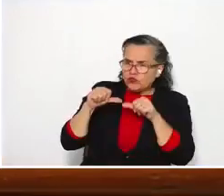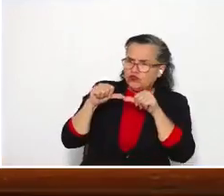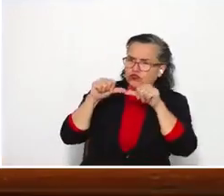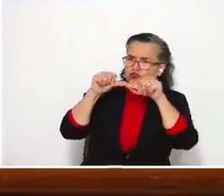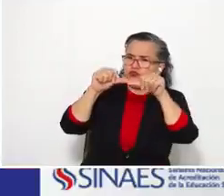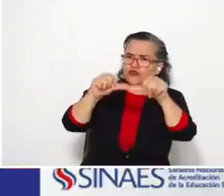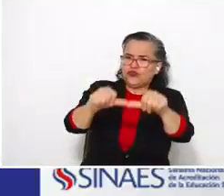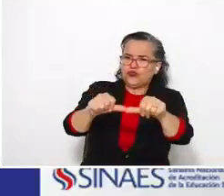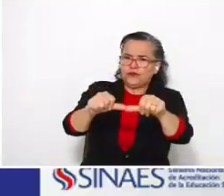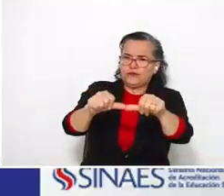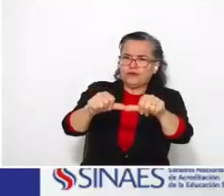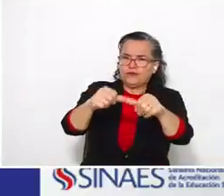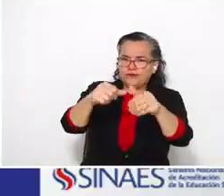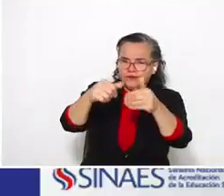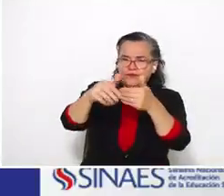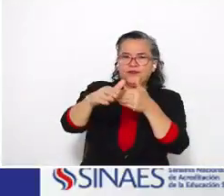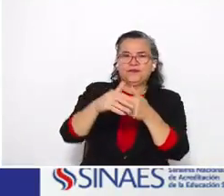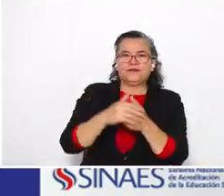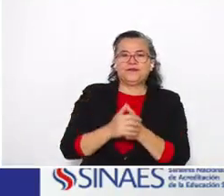adelante.